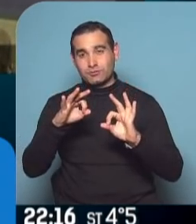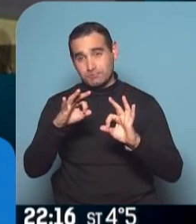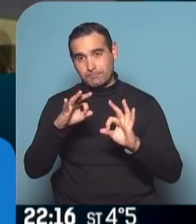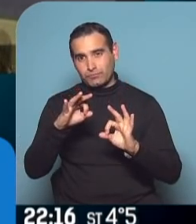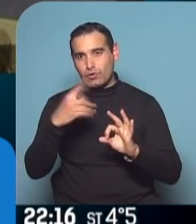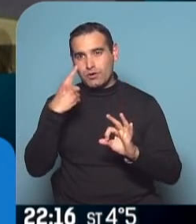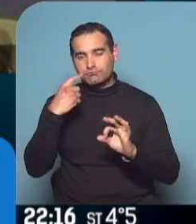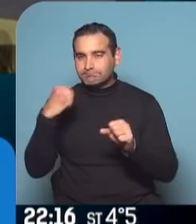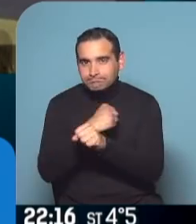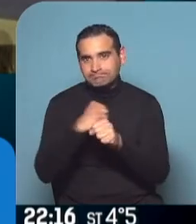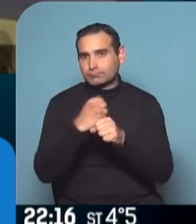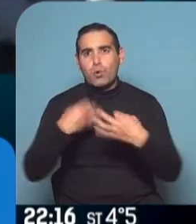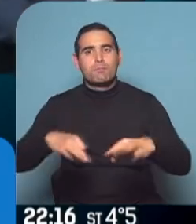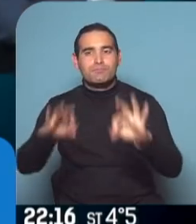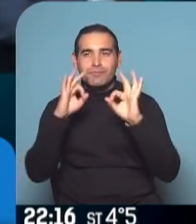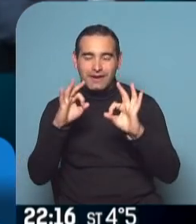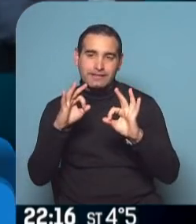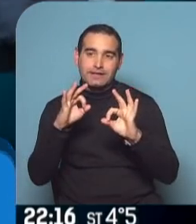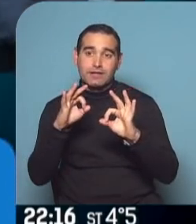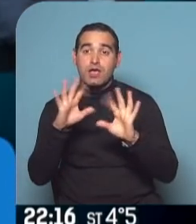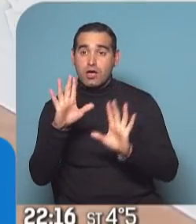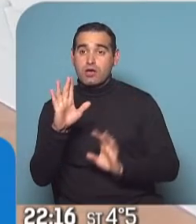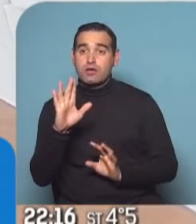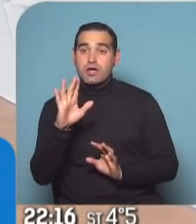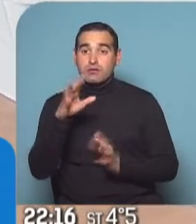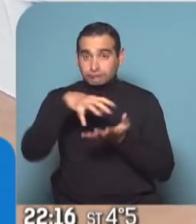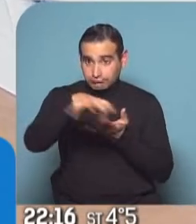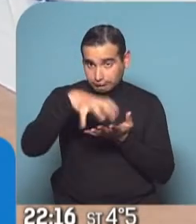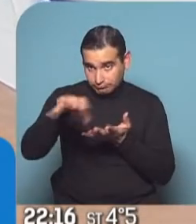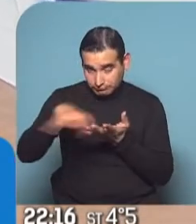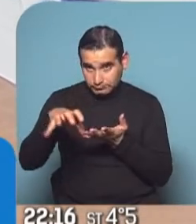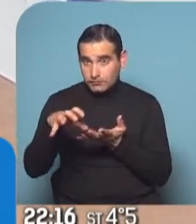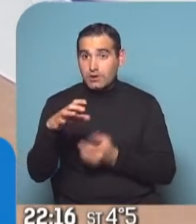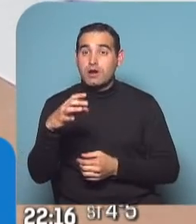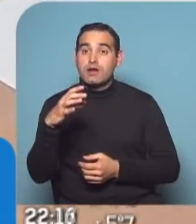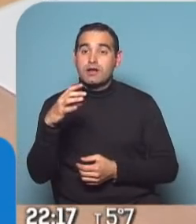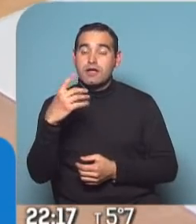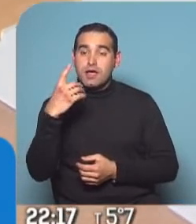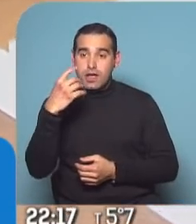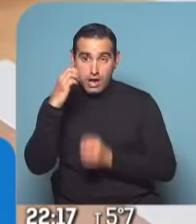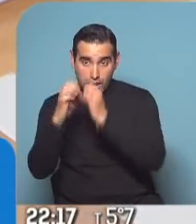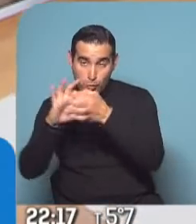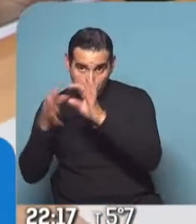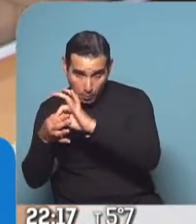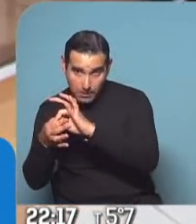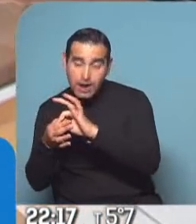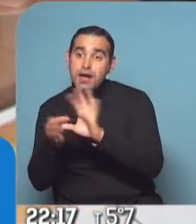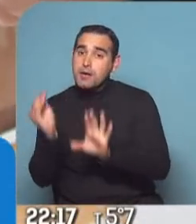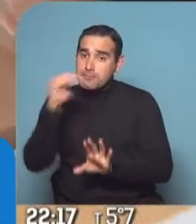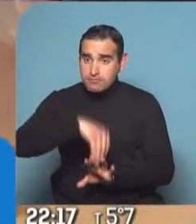¿no? de una ratificación plena, tanto de las instituciones europeas como de los gobiernos nacionales. Tengamos presente que la Unión Europea